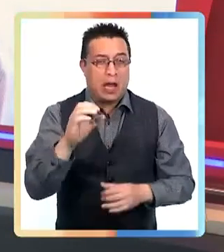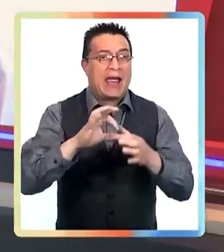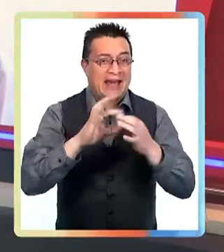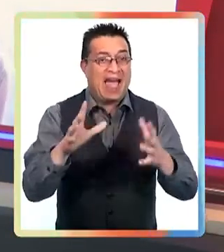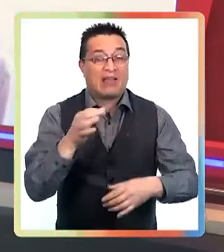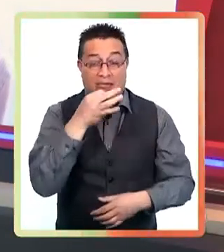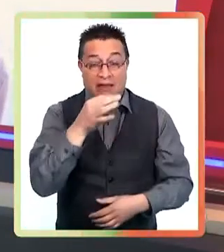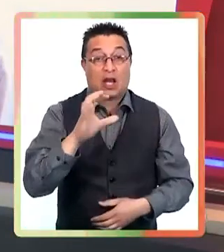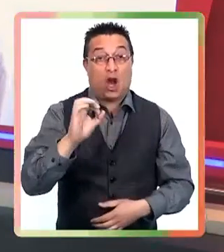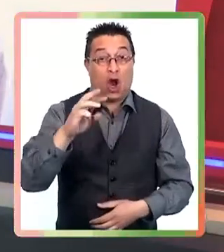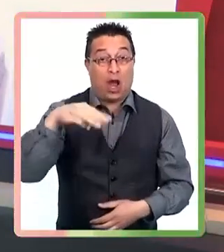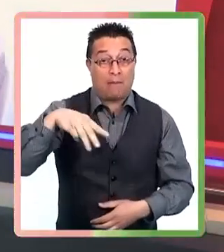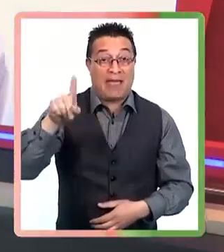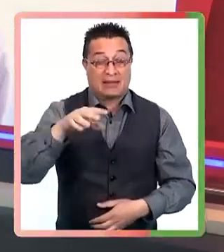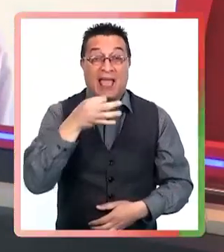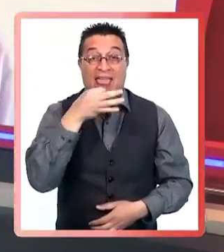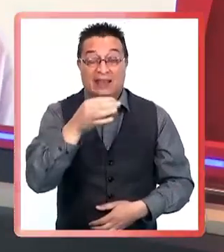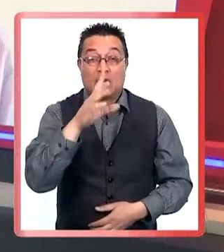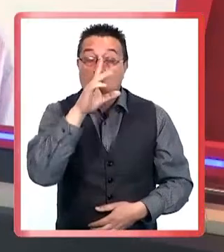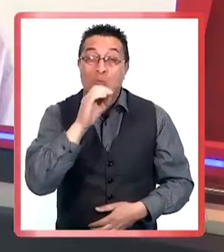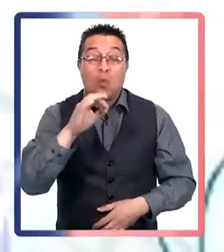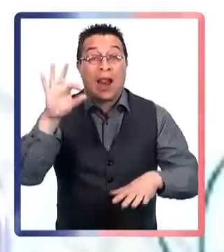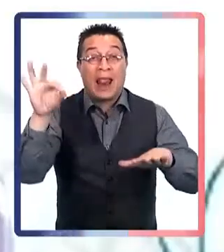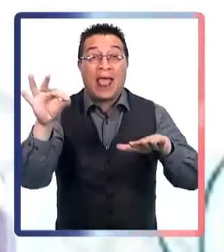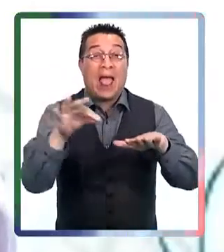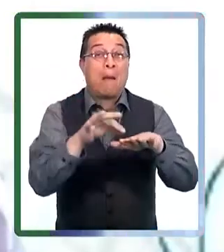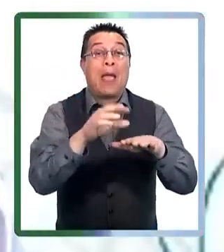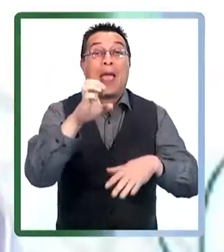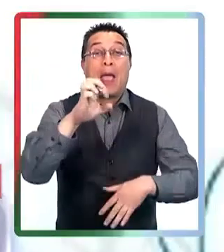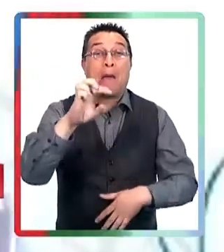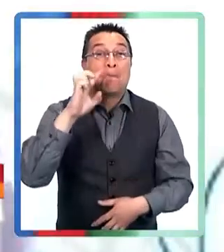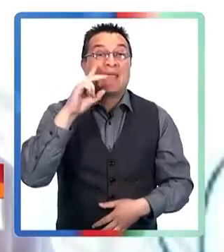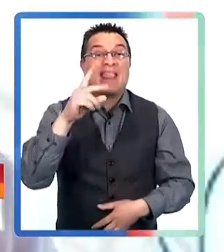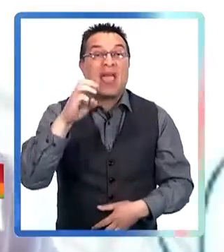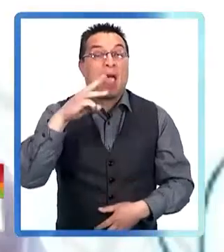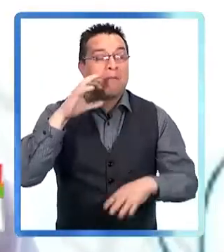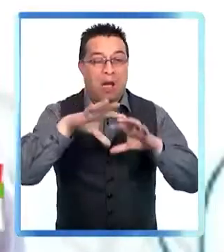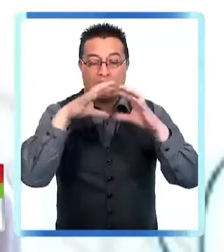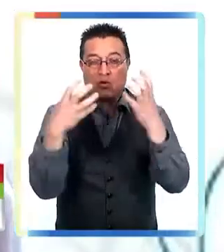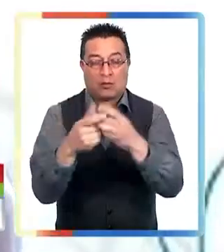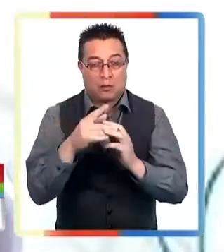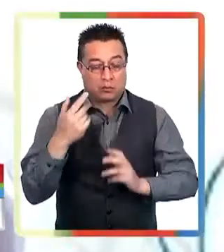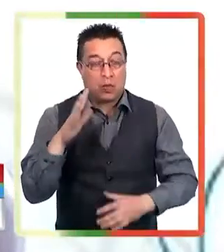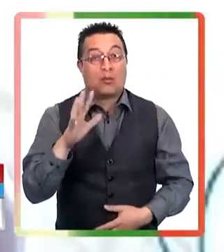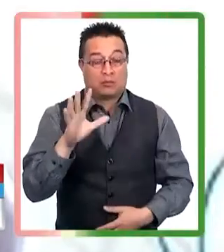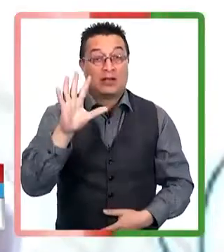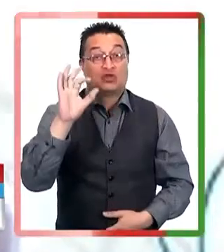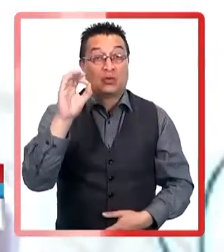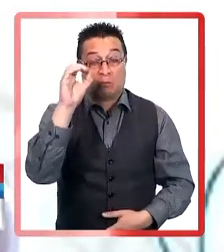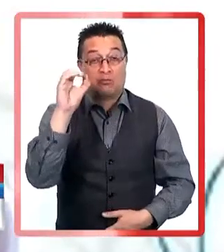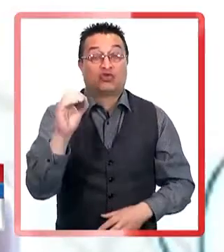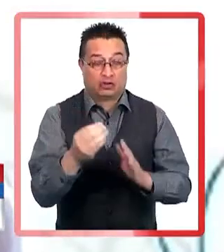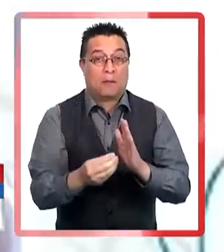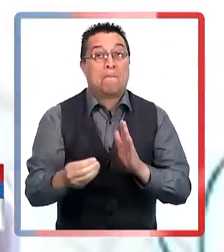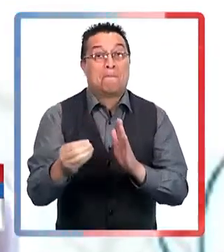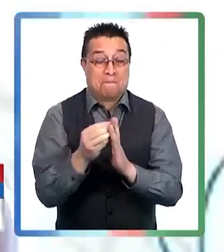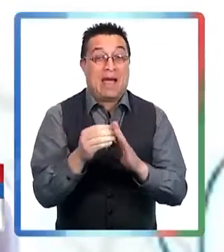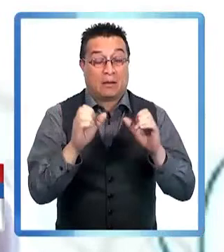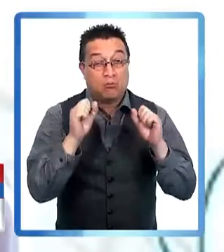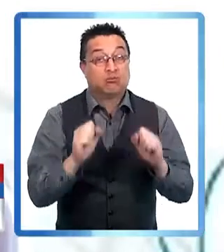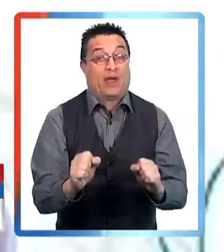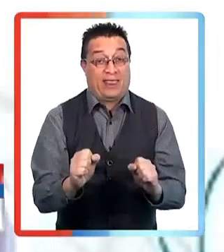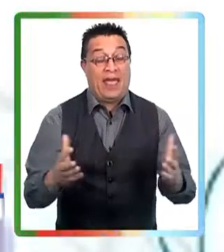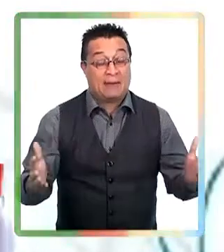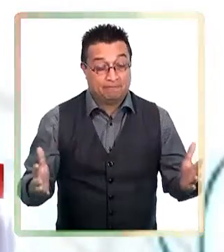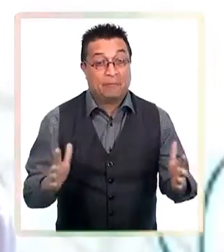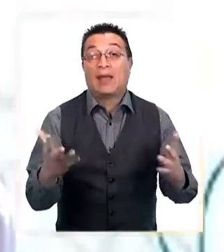decía la Organización Mundial de la Salud considera como una epidemia. Bueno, a lo menos la mitad. Probablemente se quede corta la estimación.